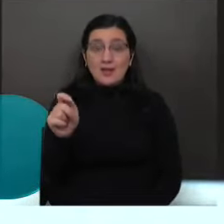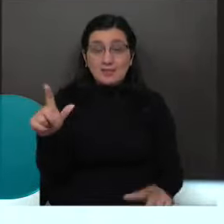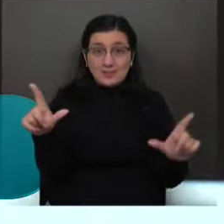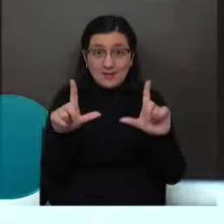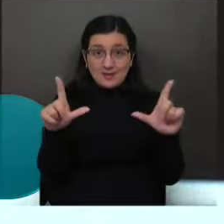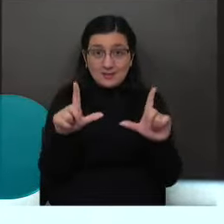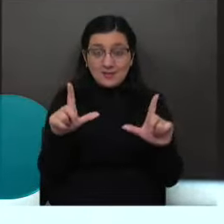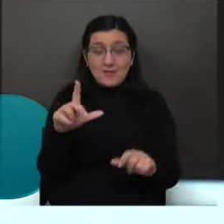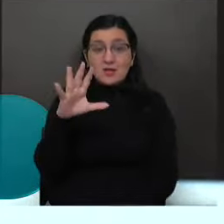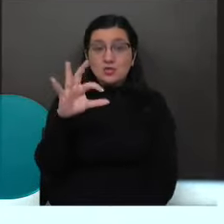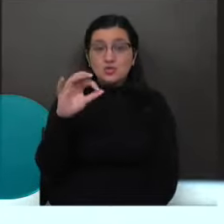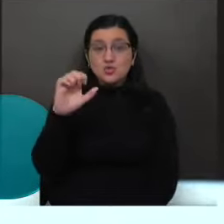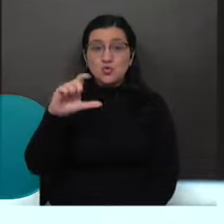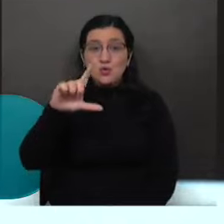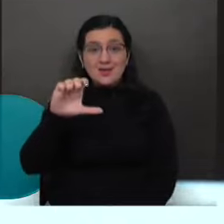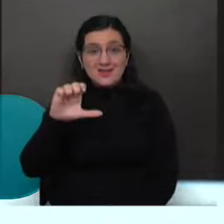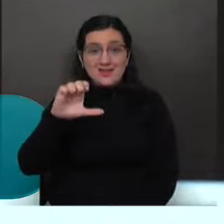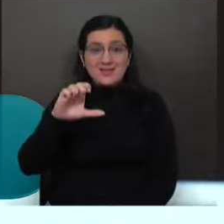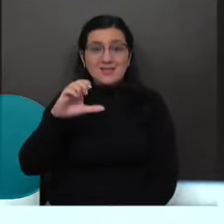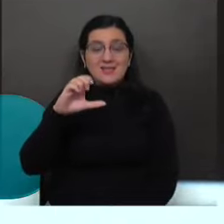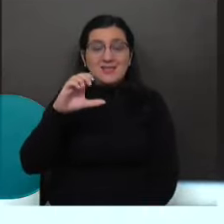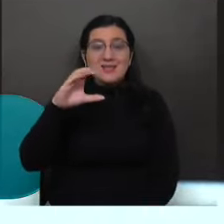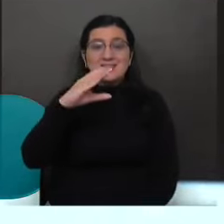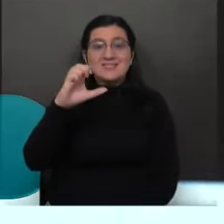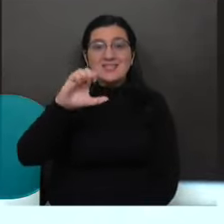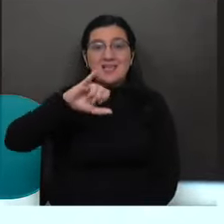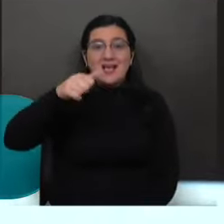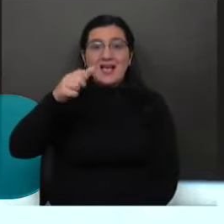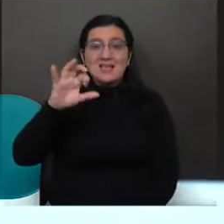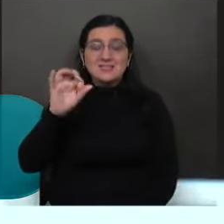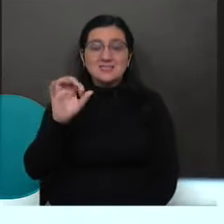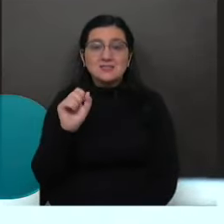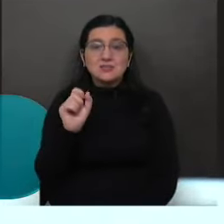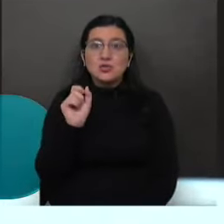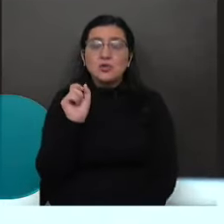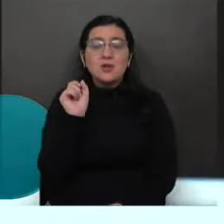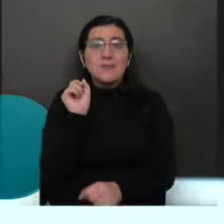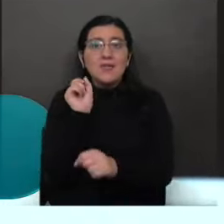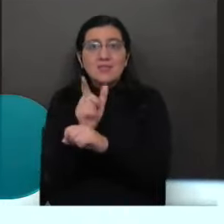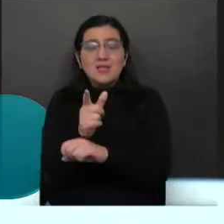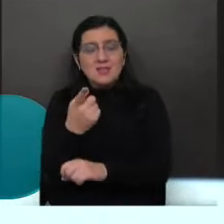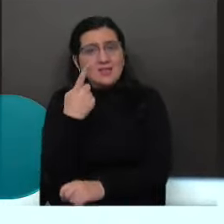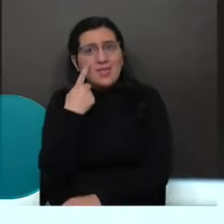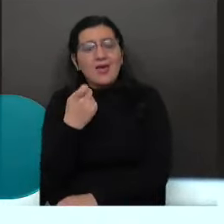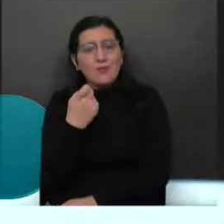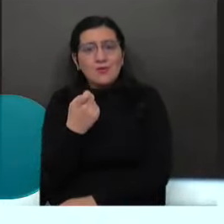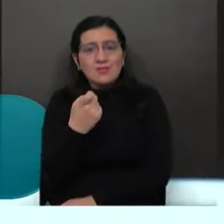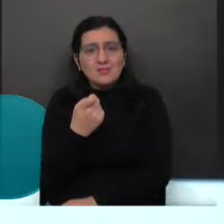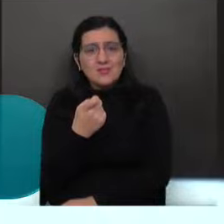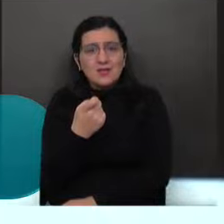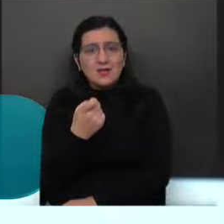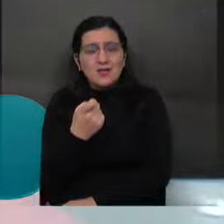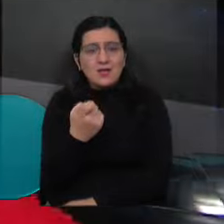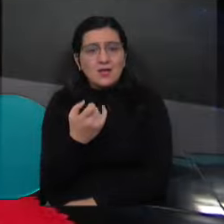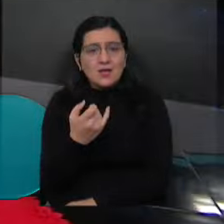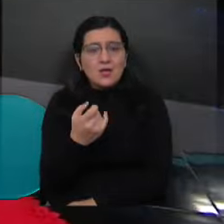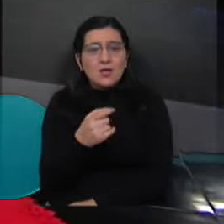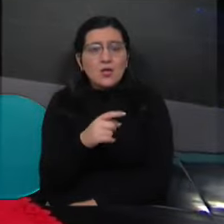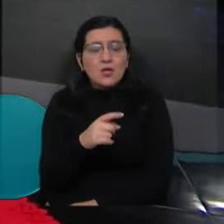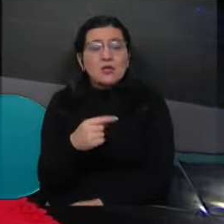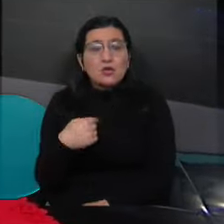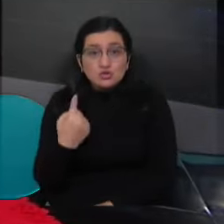también y le y y fue inmediato como escribirle el te das cuenta Dónde dónde estamos hoy pero